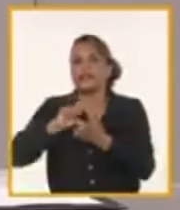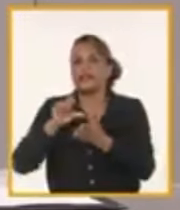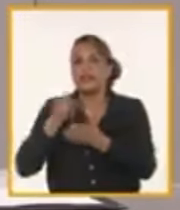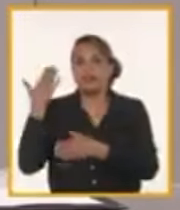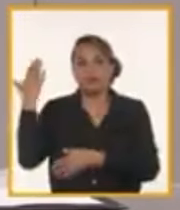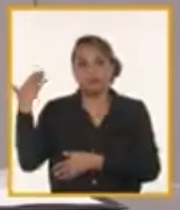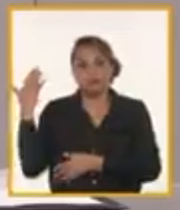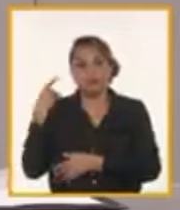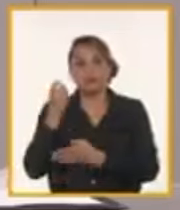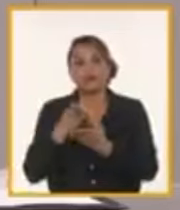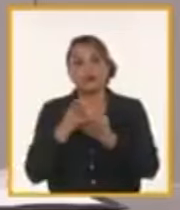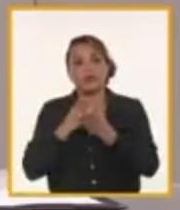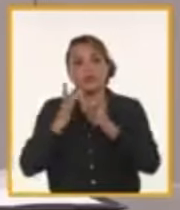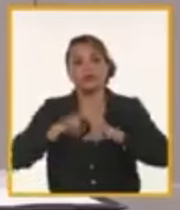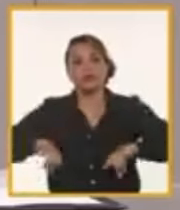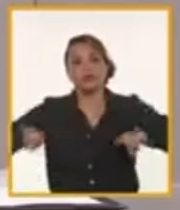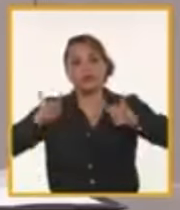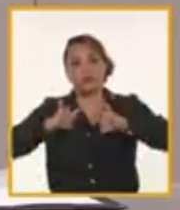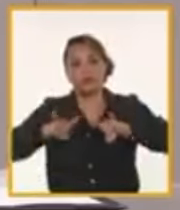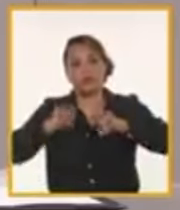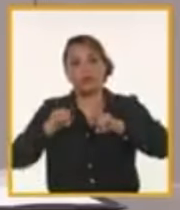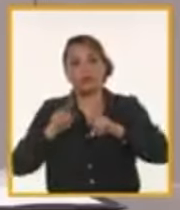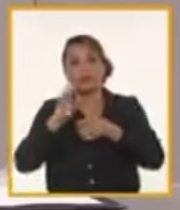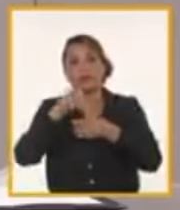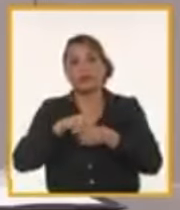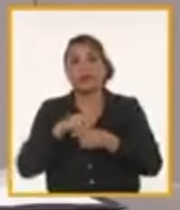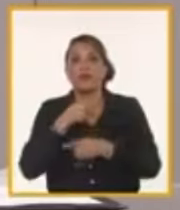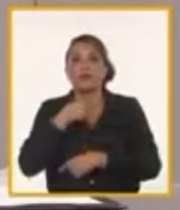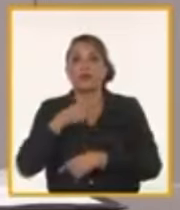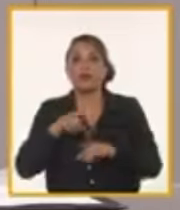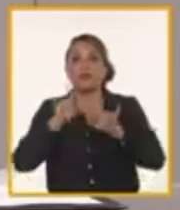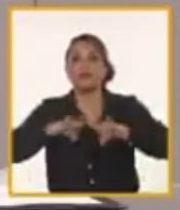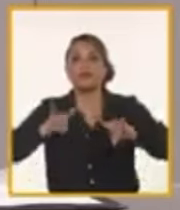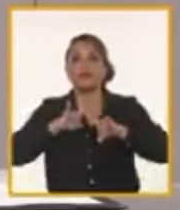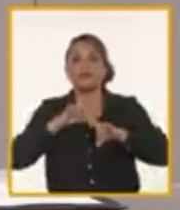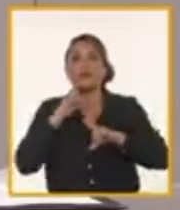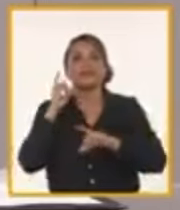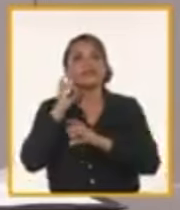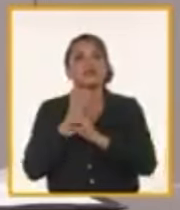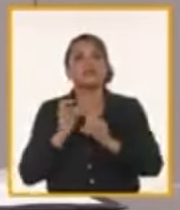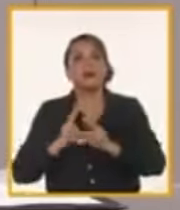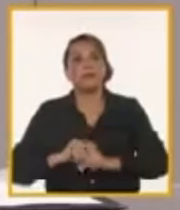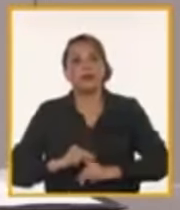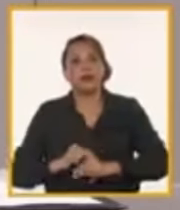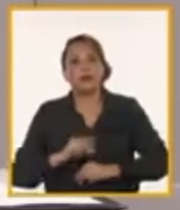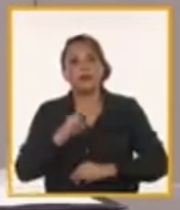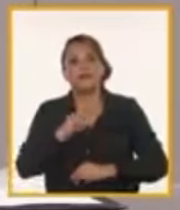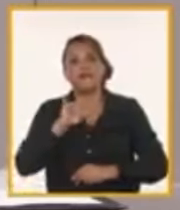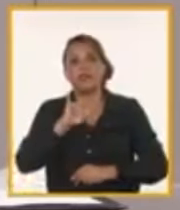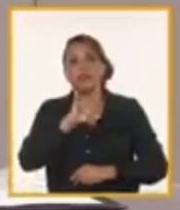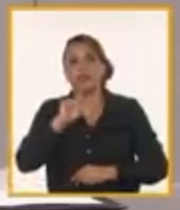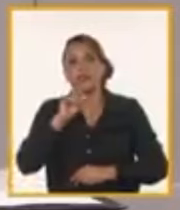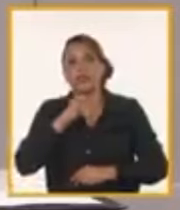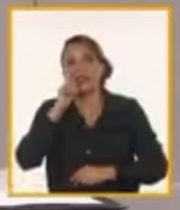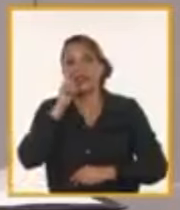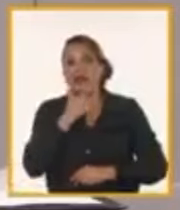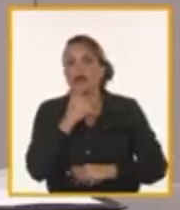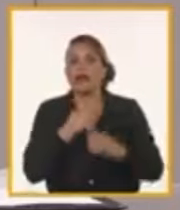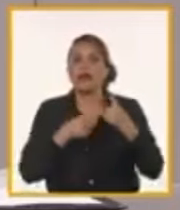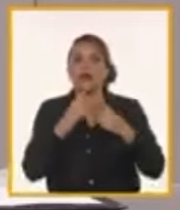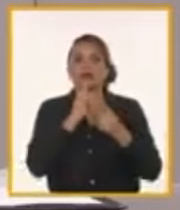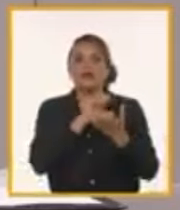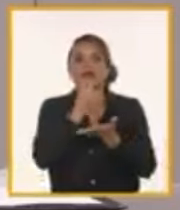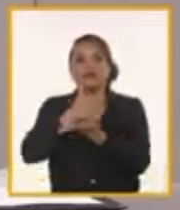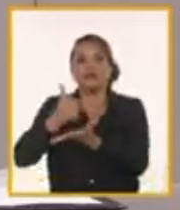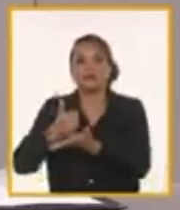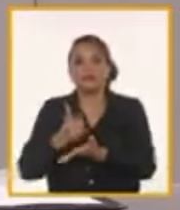de educación superior en el territorio como es la universidad de ciencias pedagógicas del villena la antigua mini usi algunas filiales de la de la